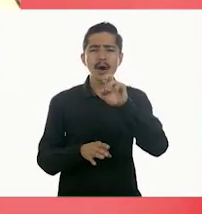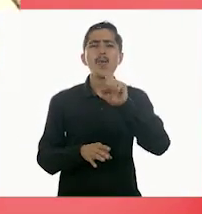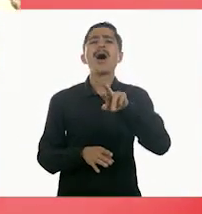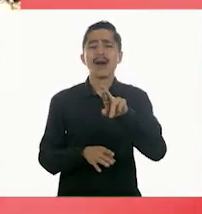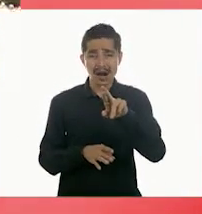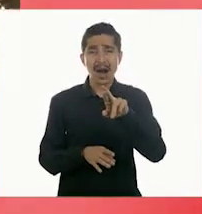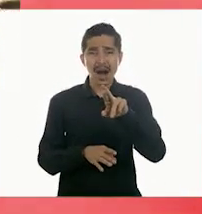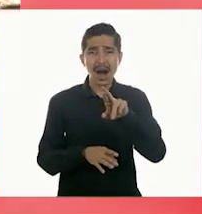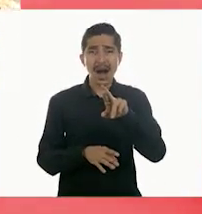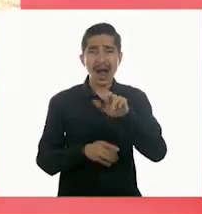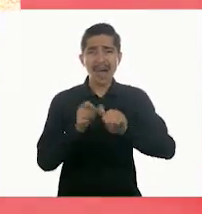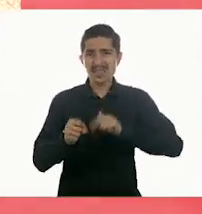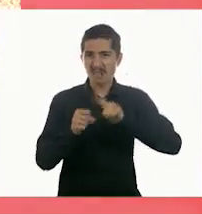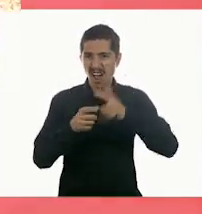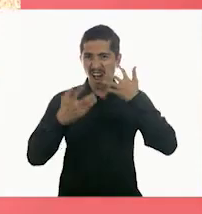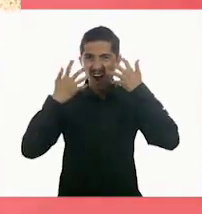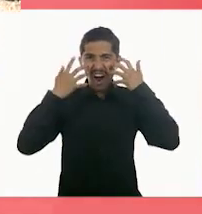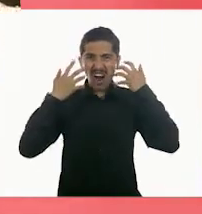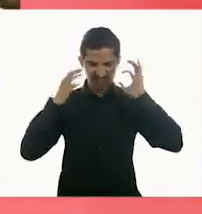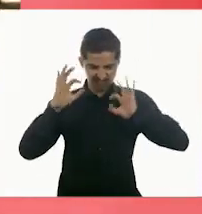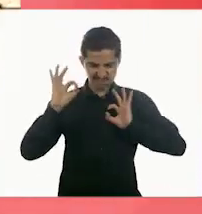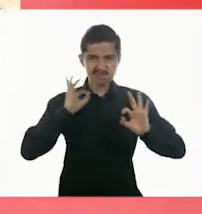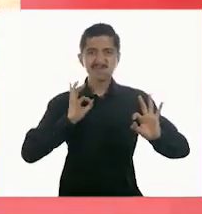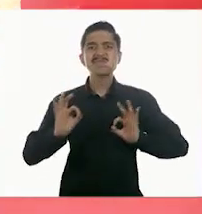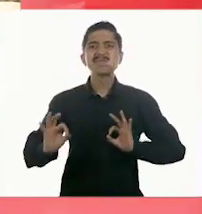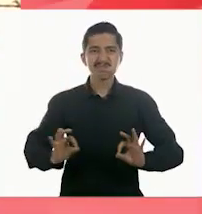culto al felino emblemático de la región,